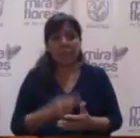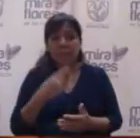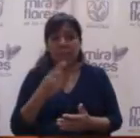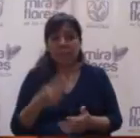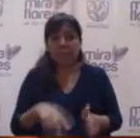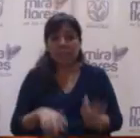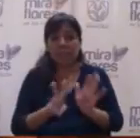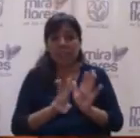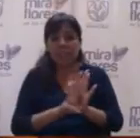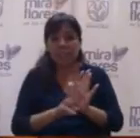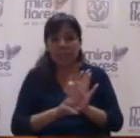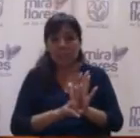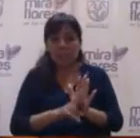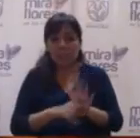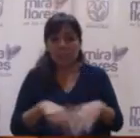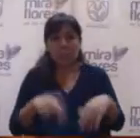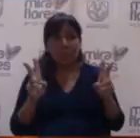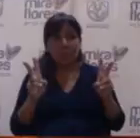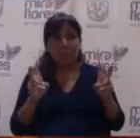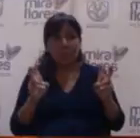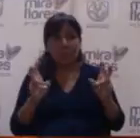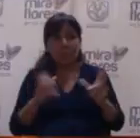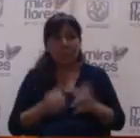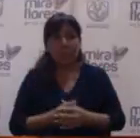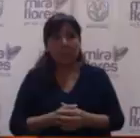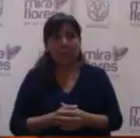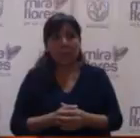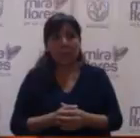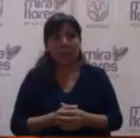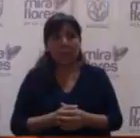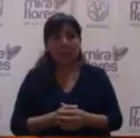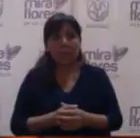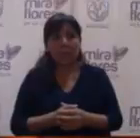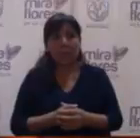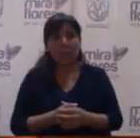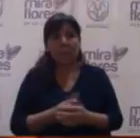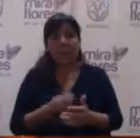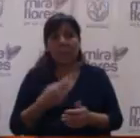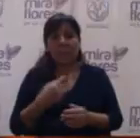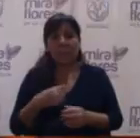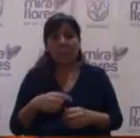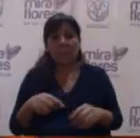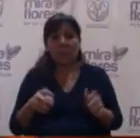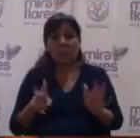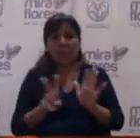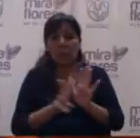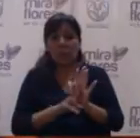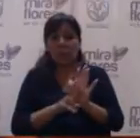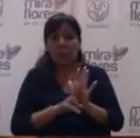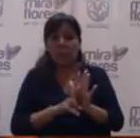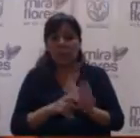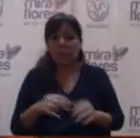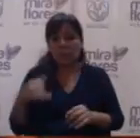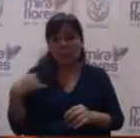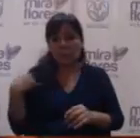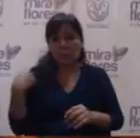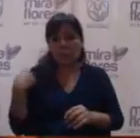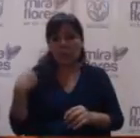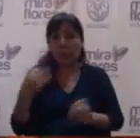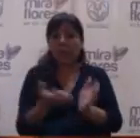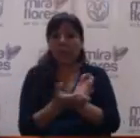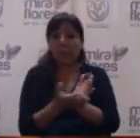voluntariado. Los israelitas tienen un sentido voluntariado desde muy jóvenes, los chicos, desde que salen del